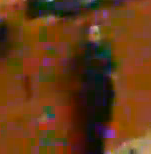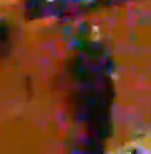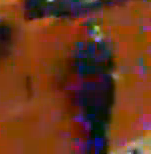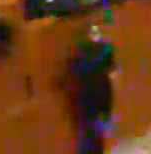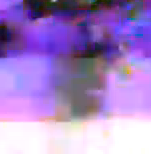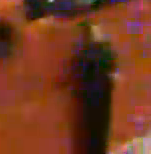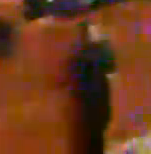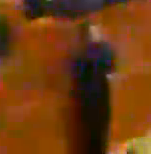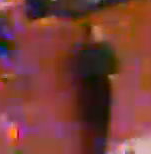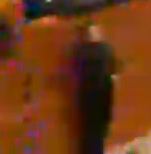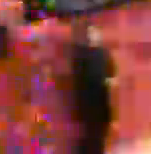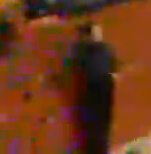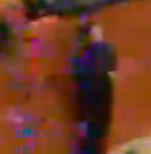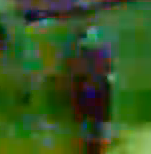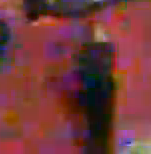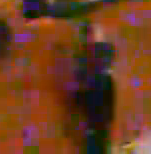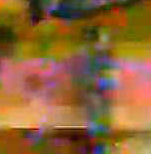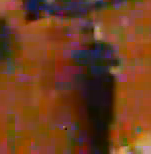ciertamente